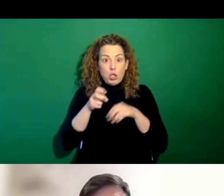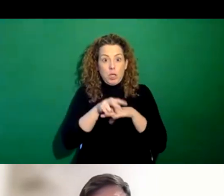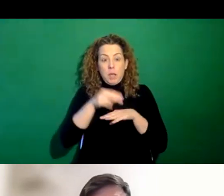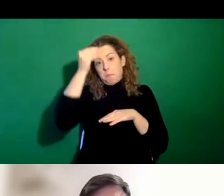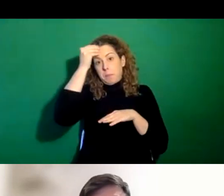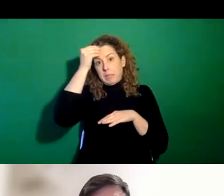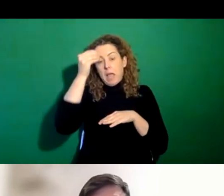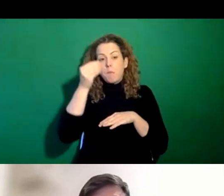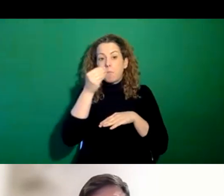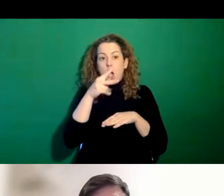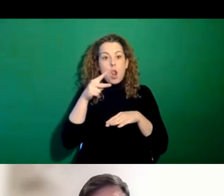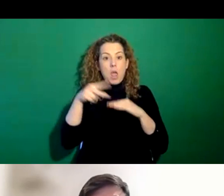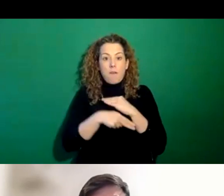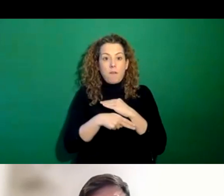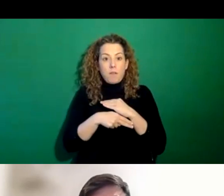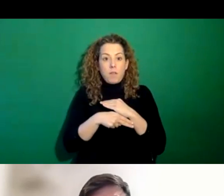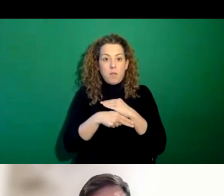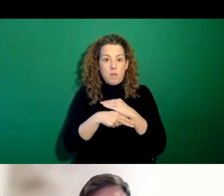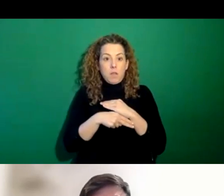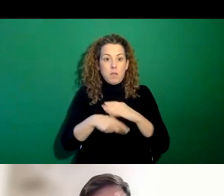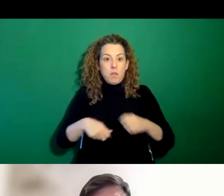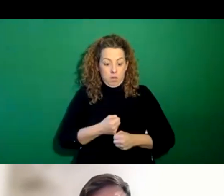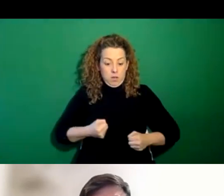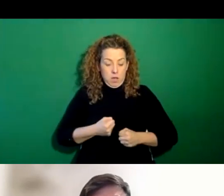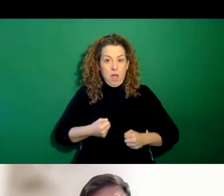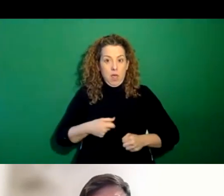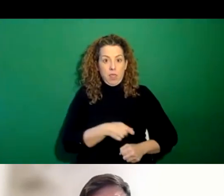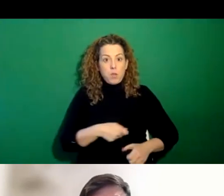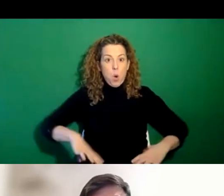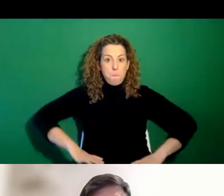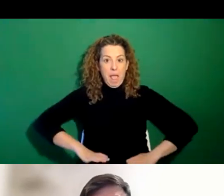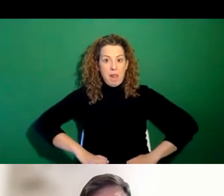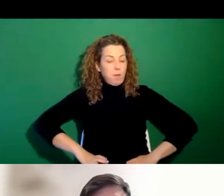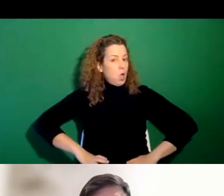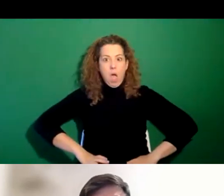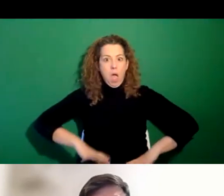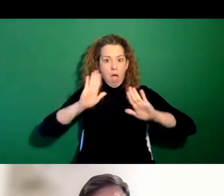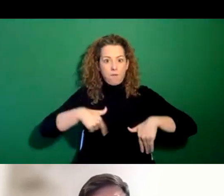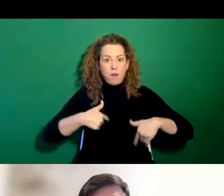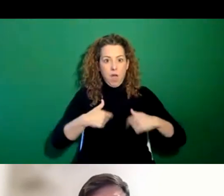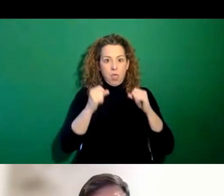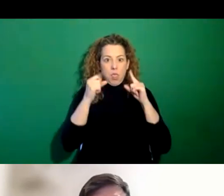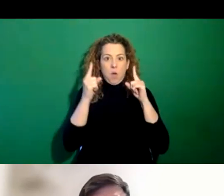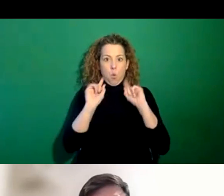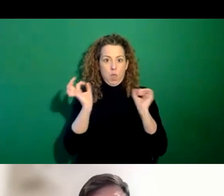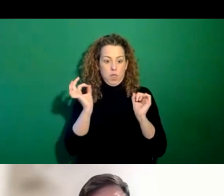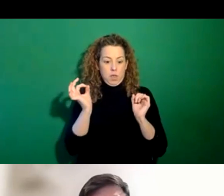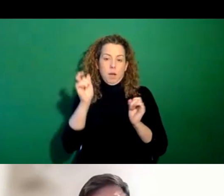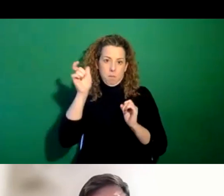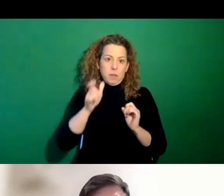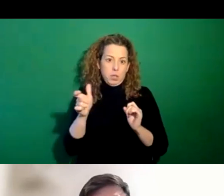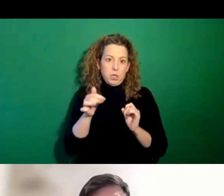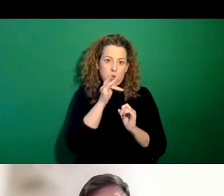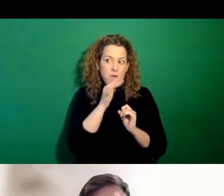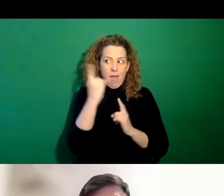seguro para evitar que se cayera era ponerle un Segufix, el cinturón pélvico. ¿Y qué nos dimos cuenta? Y los que todavía